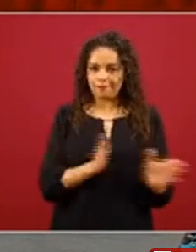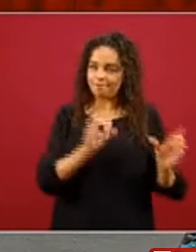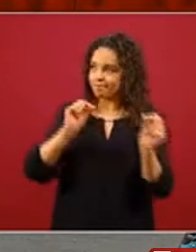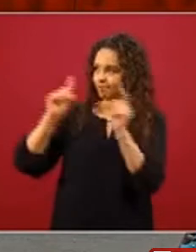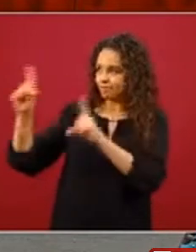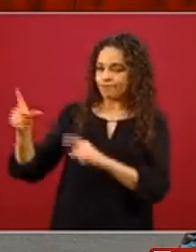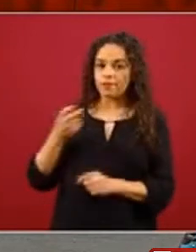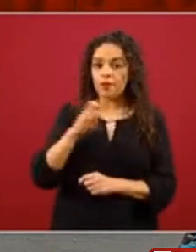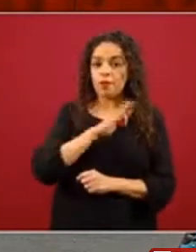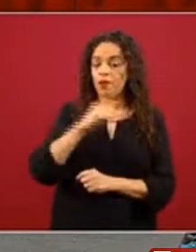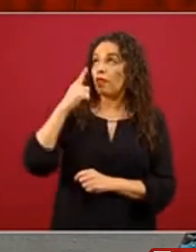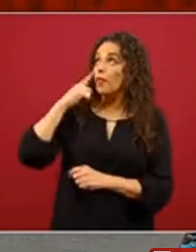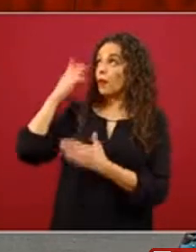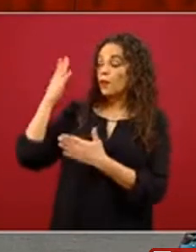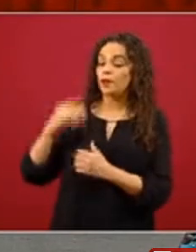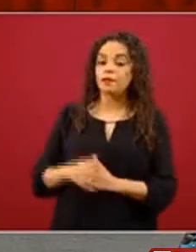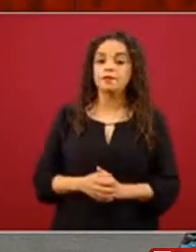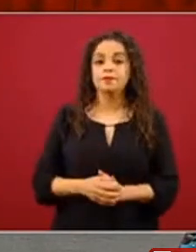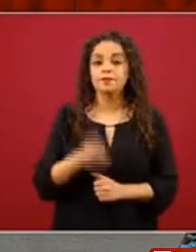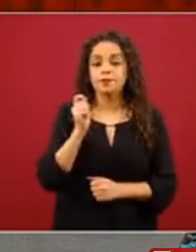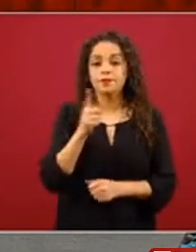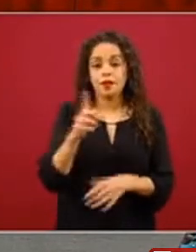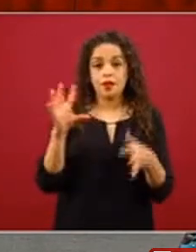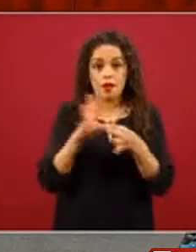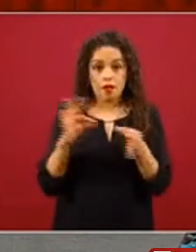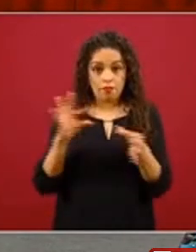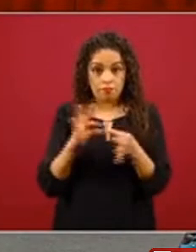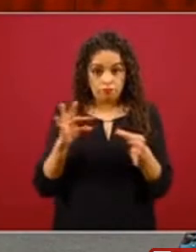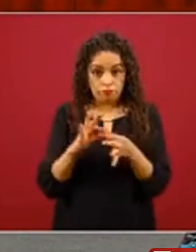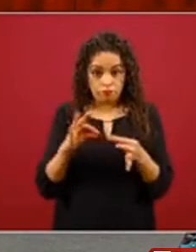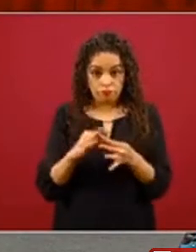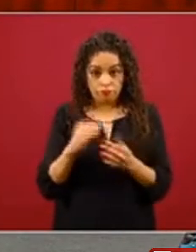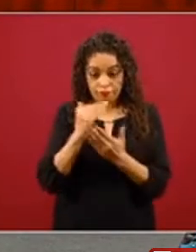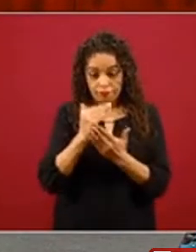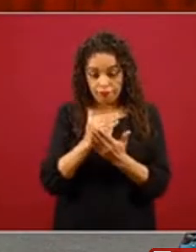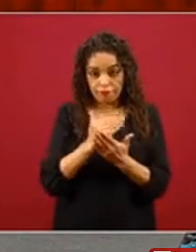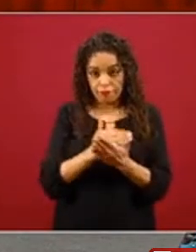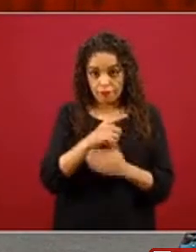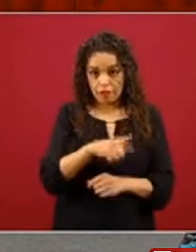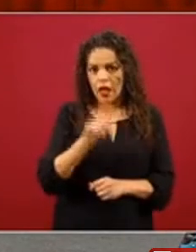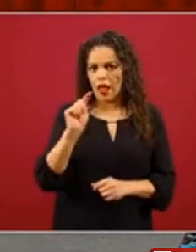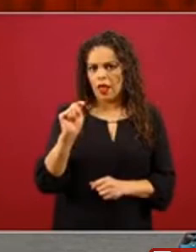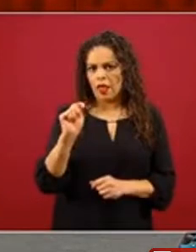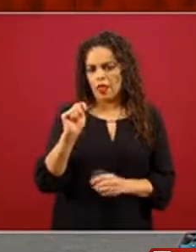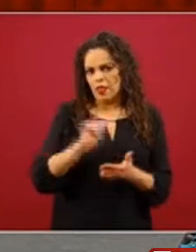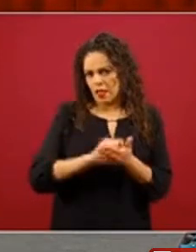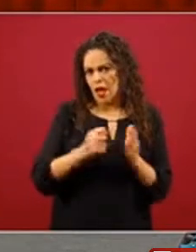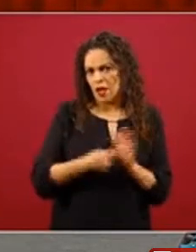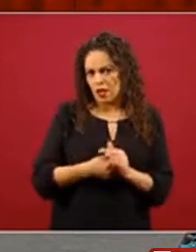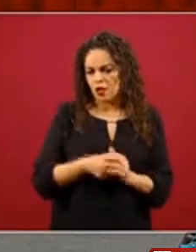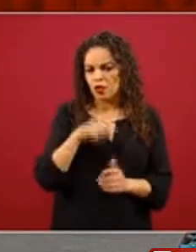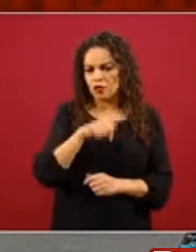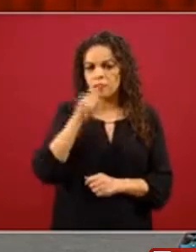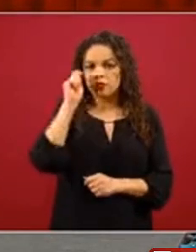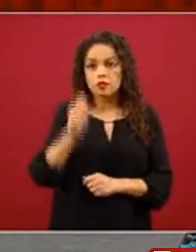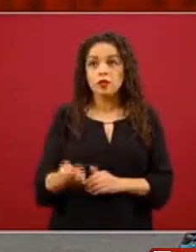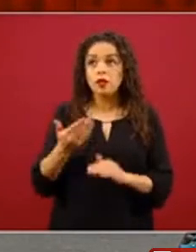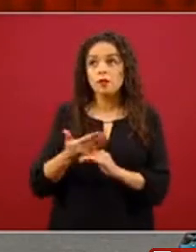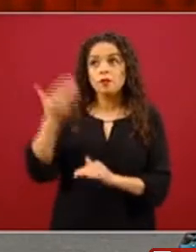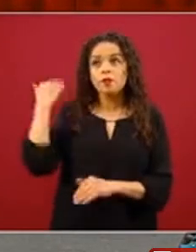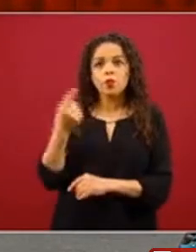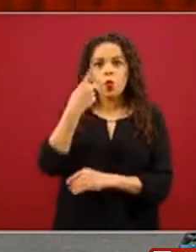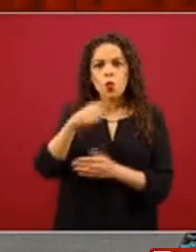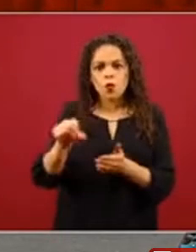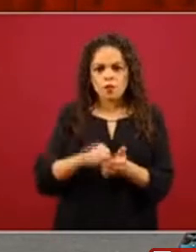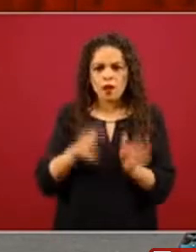y estos lineamientos técnicos están publicados desde el mes pasado.